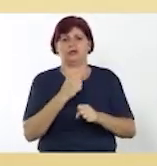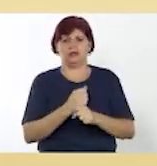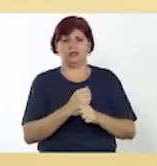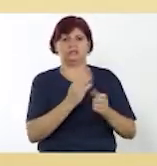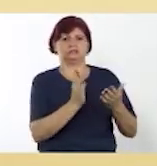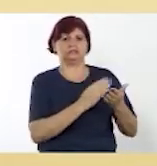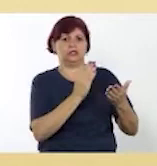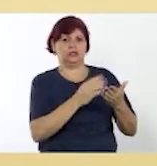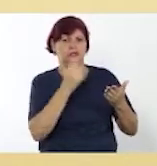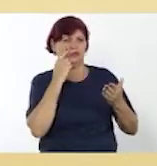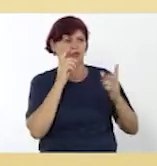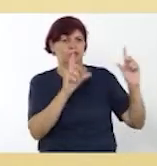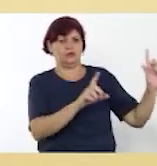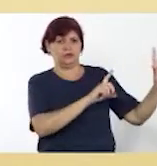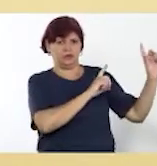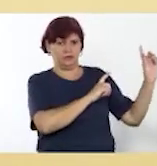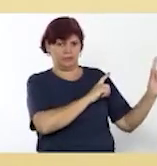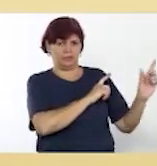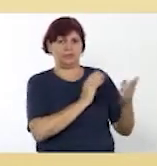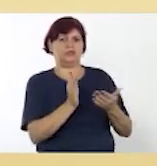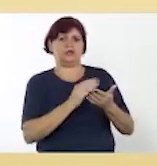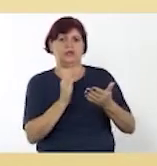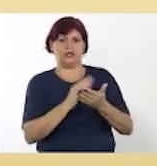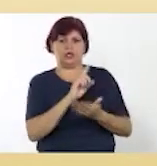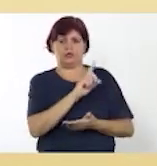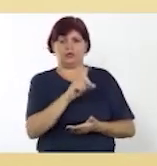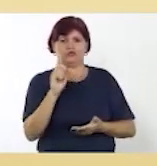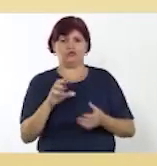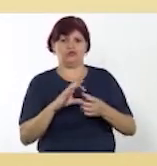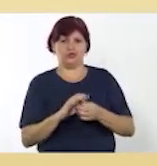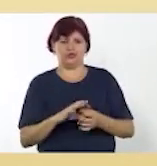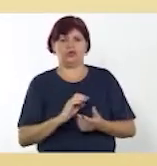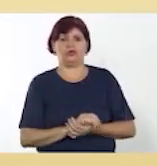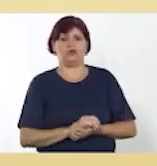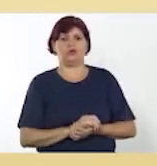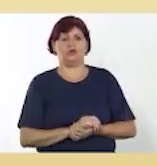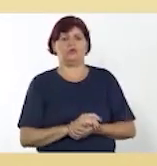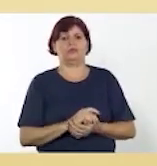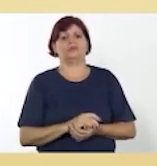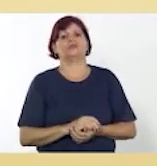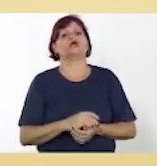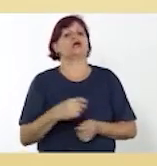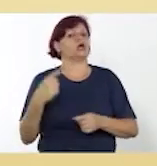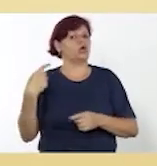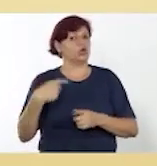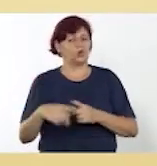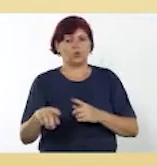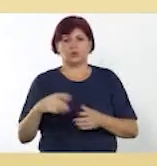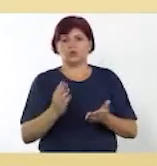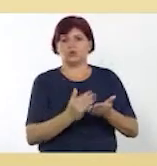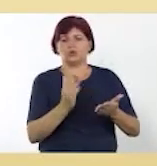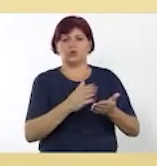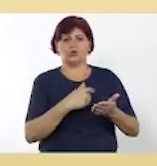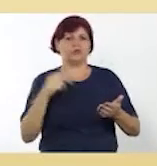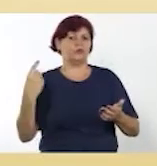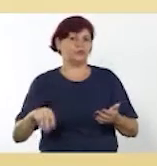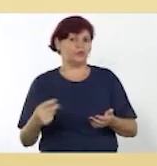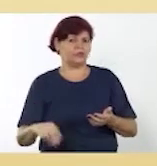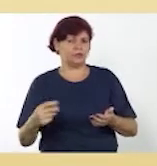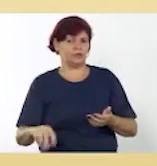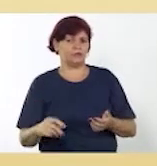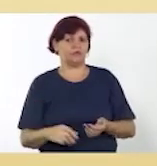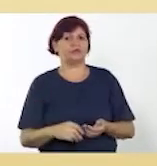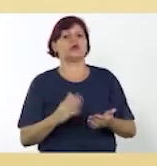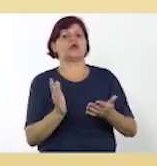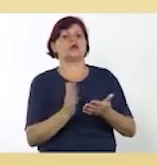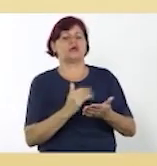van a utilizar la bibliografía que está ahí situada en pantalla, el libro de texto de 11º grado, el libro de texto de ejercicios y problemas